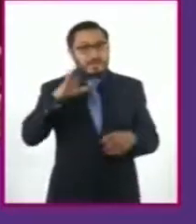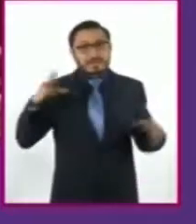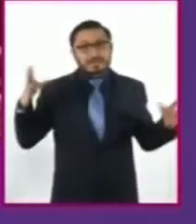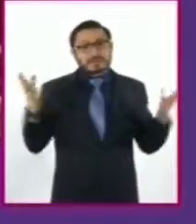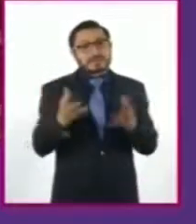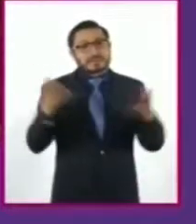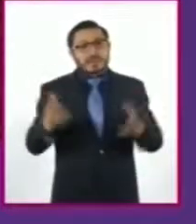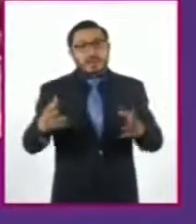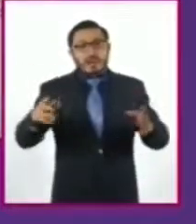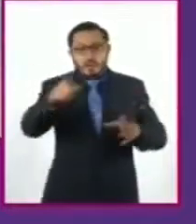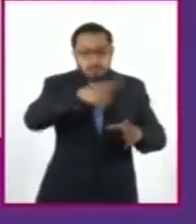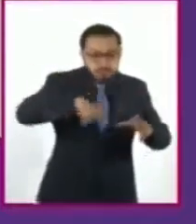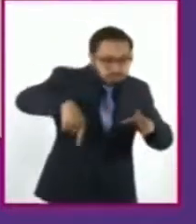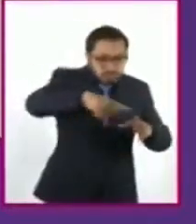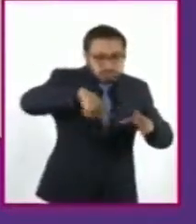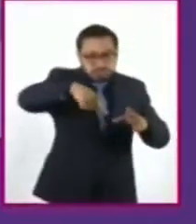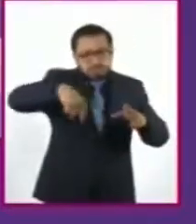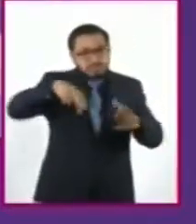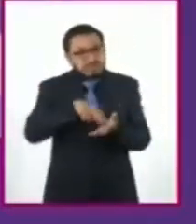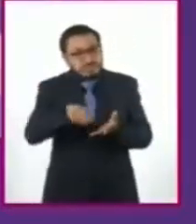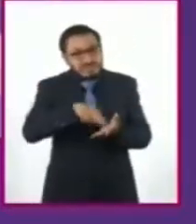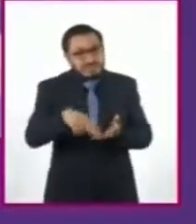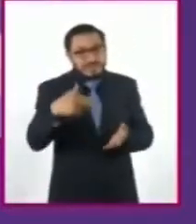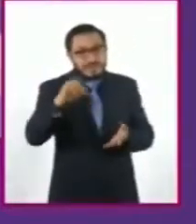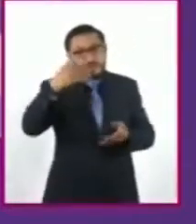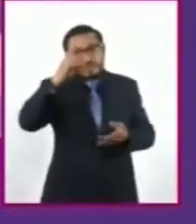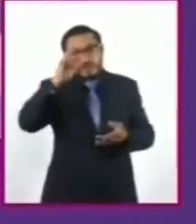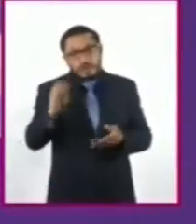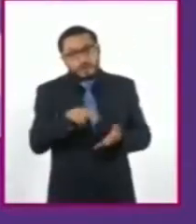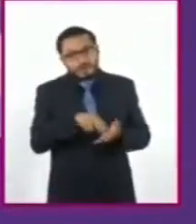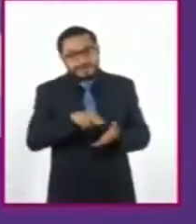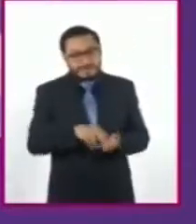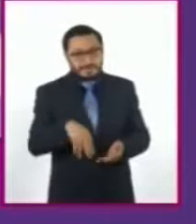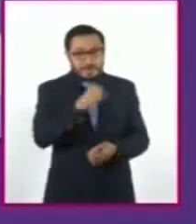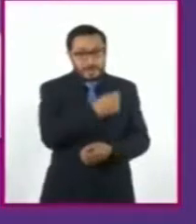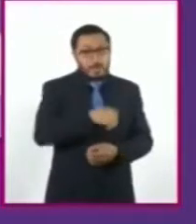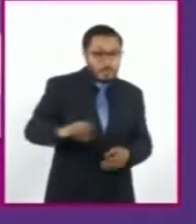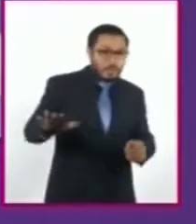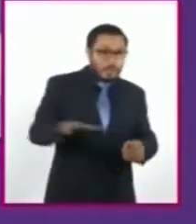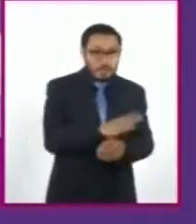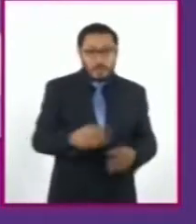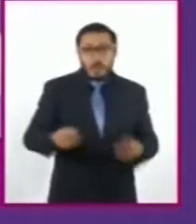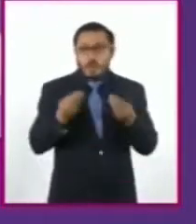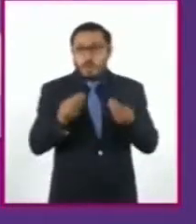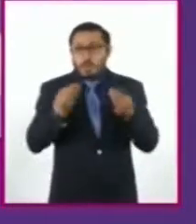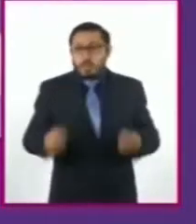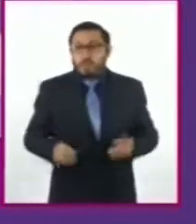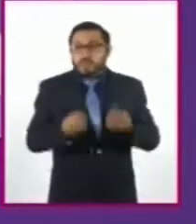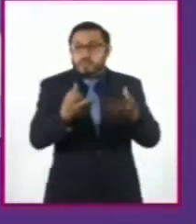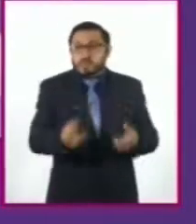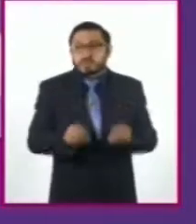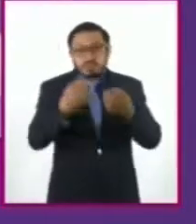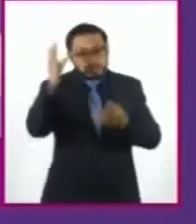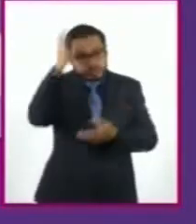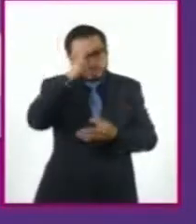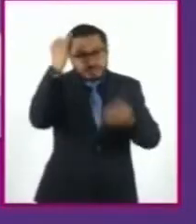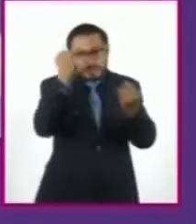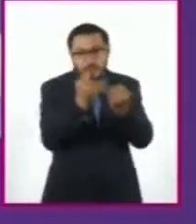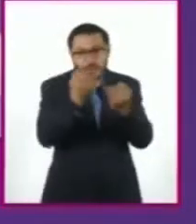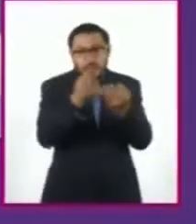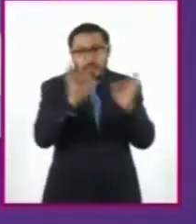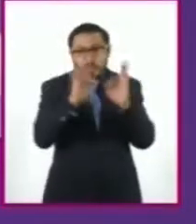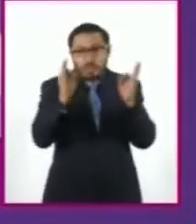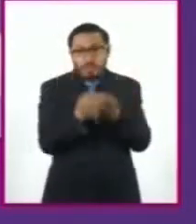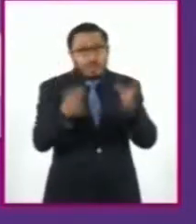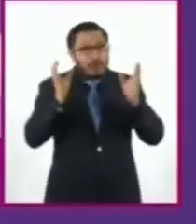negros. Es famoso no solo por su contribución a la ciencia, sino por las condiciones físicas